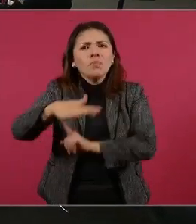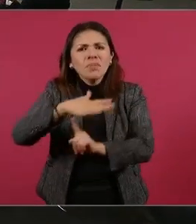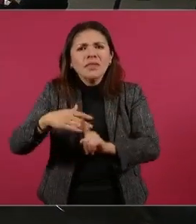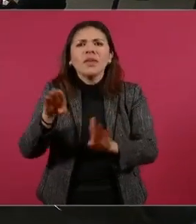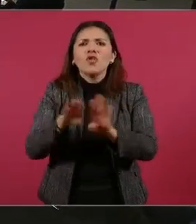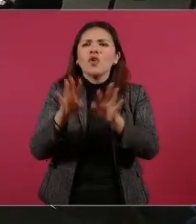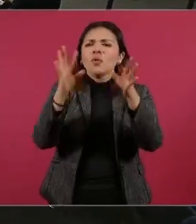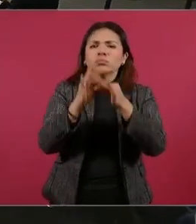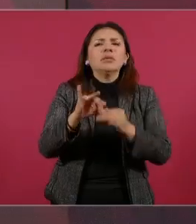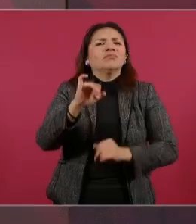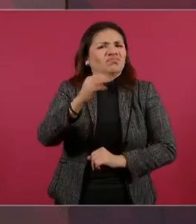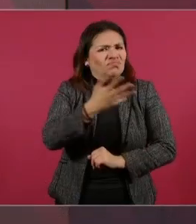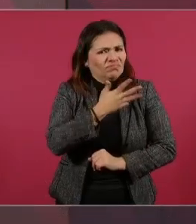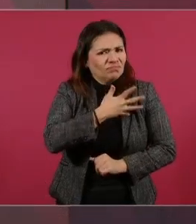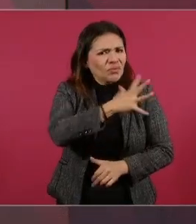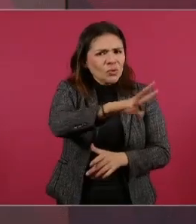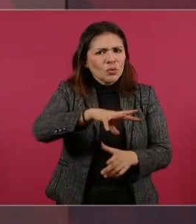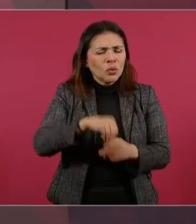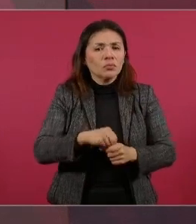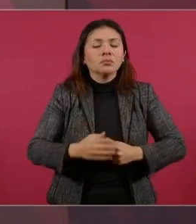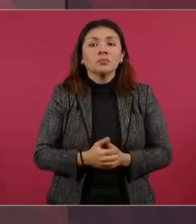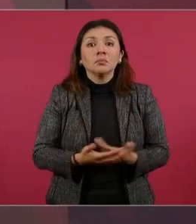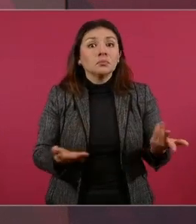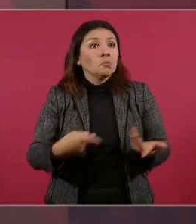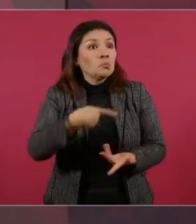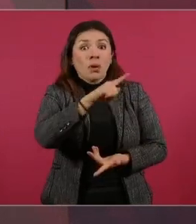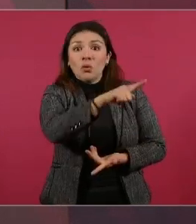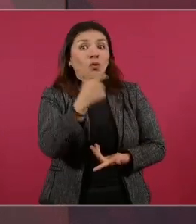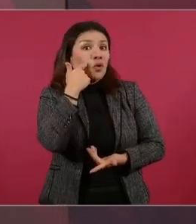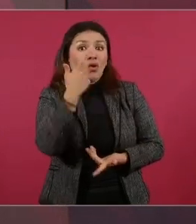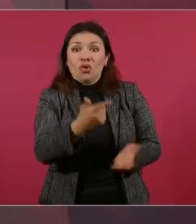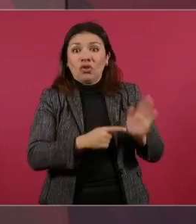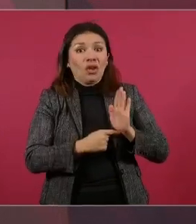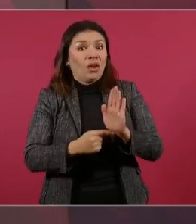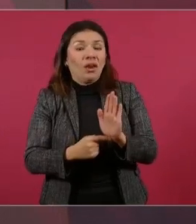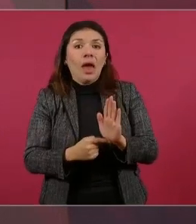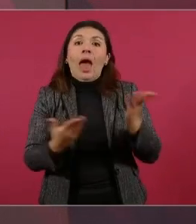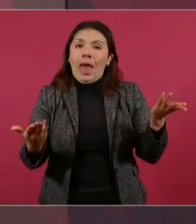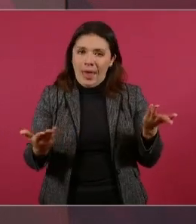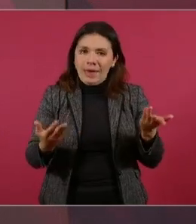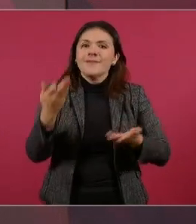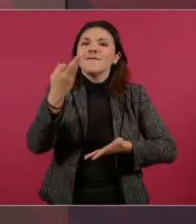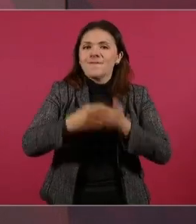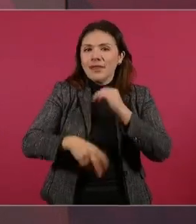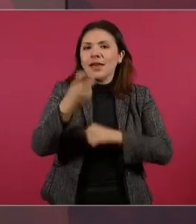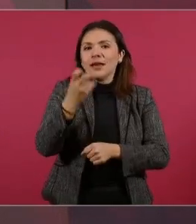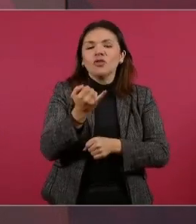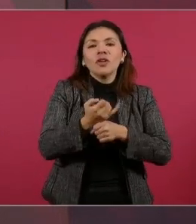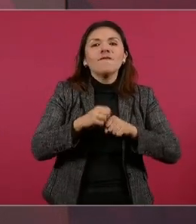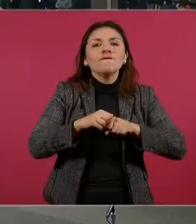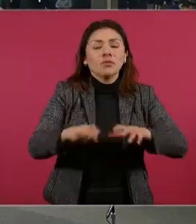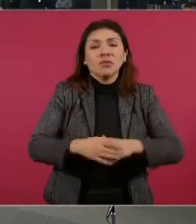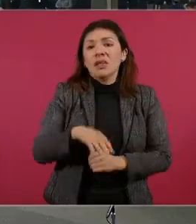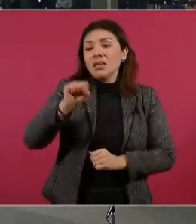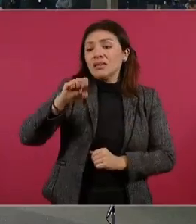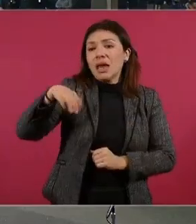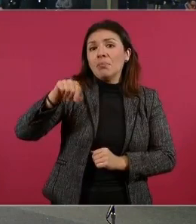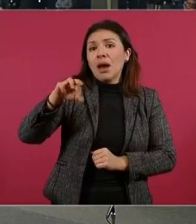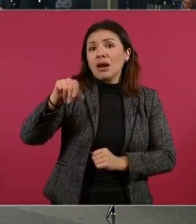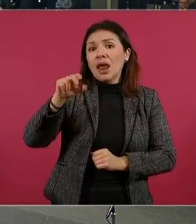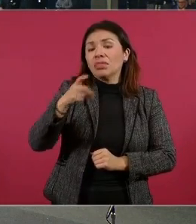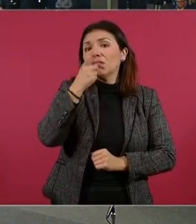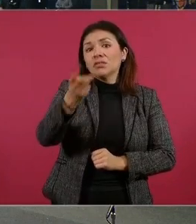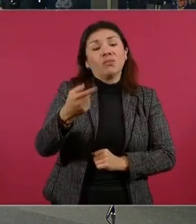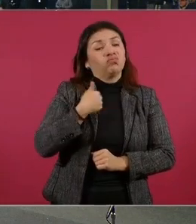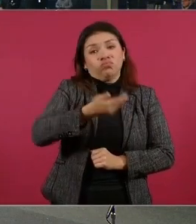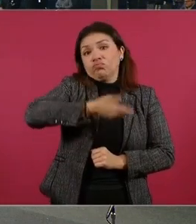hay todo pero no lo han querido proporcionar es cuestión de informar nada más dice que tiene